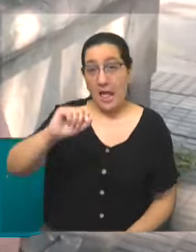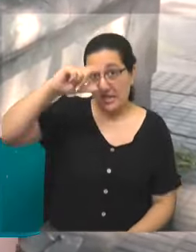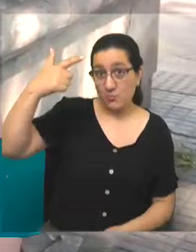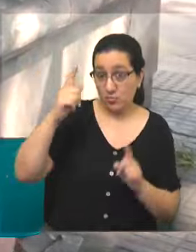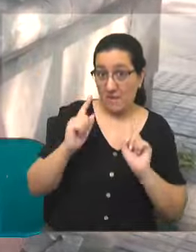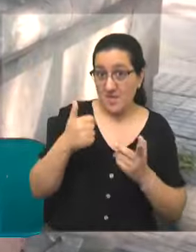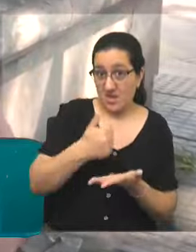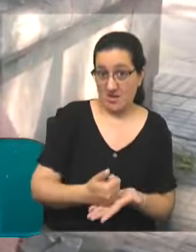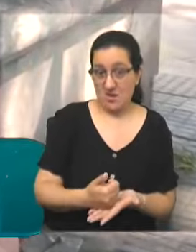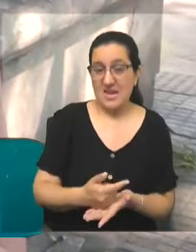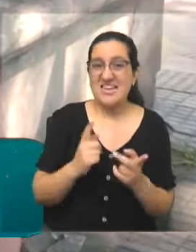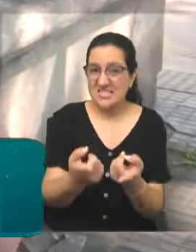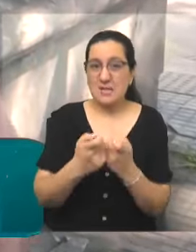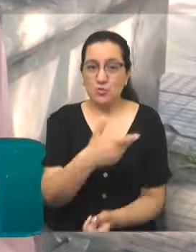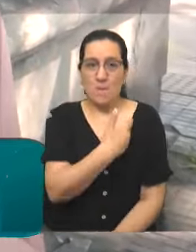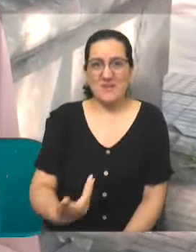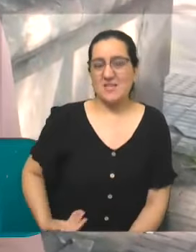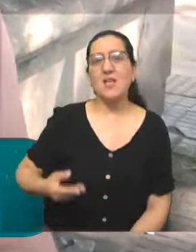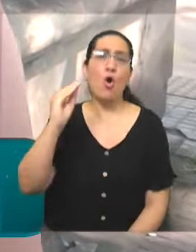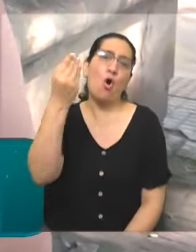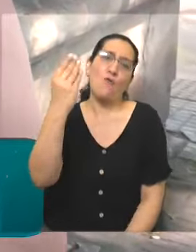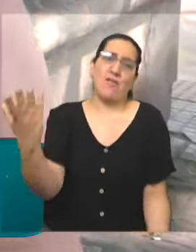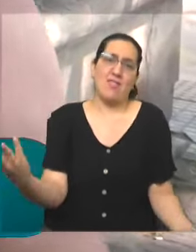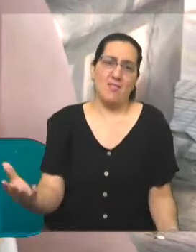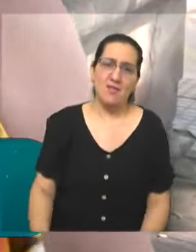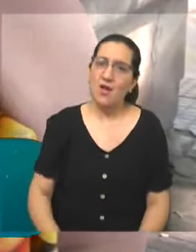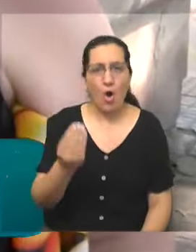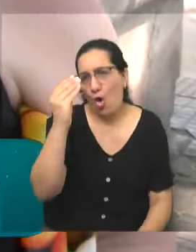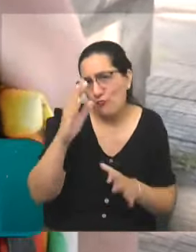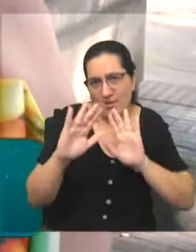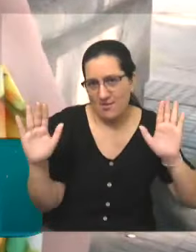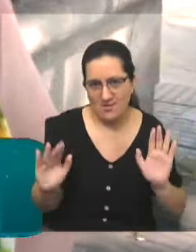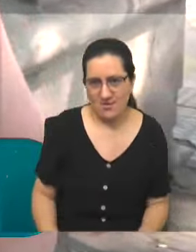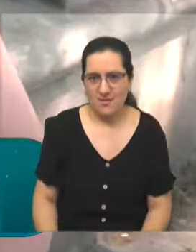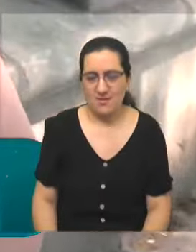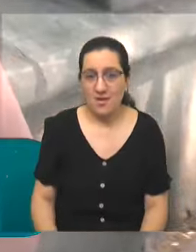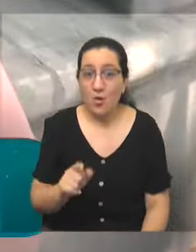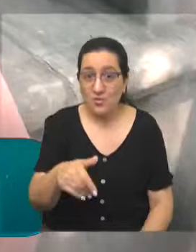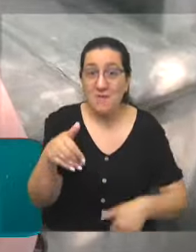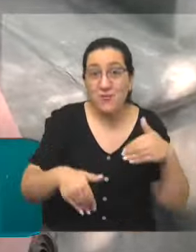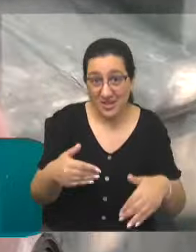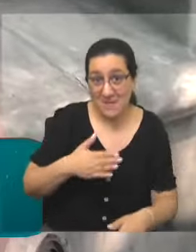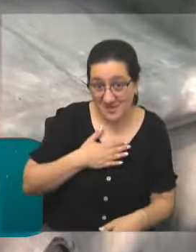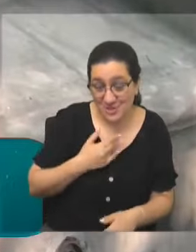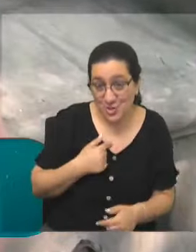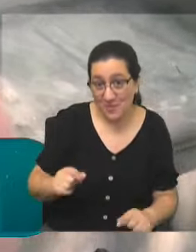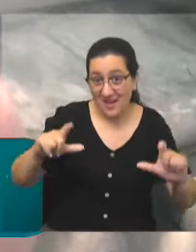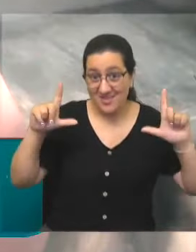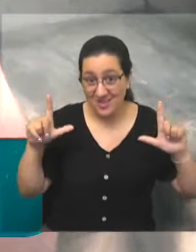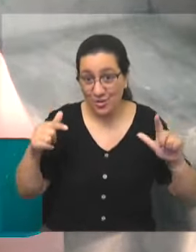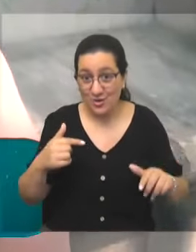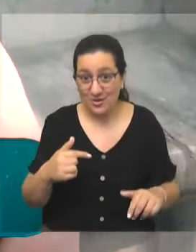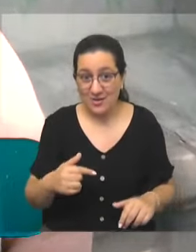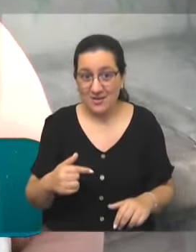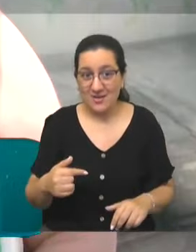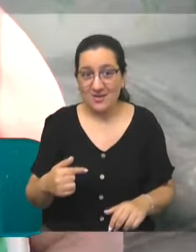Y necesitamos un presidente joven. Joven. ¿Me votaría a mí si me tiro, vecina, o no?